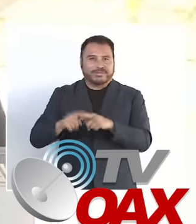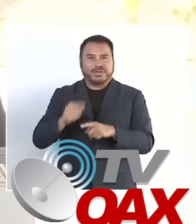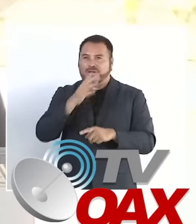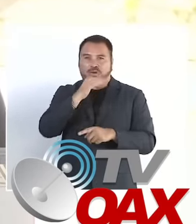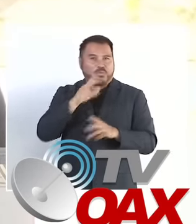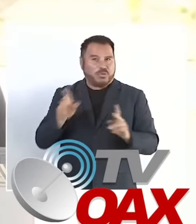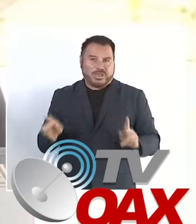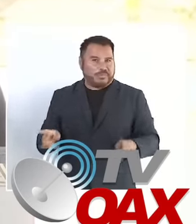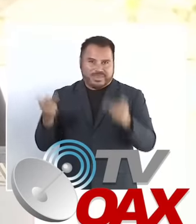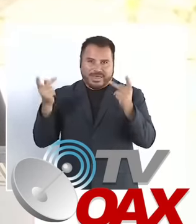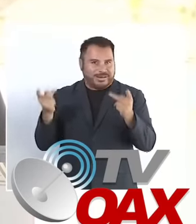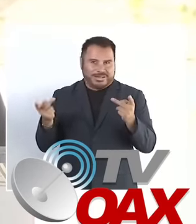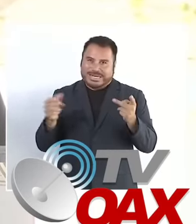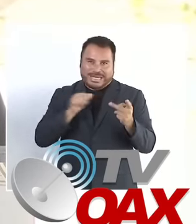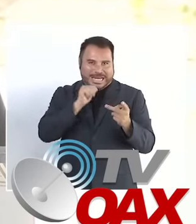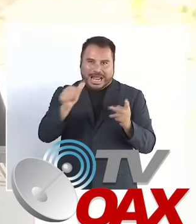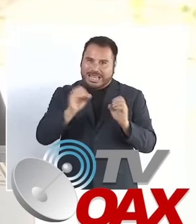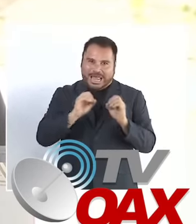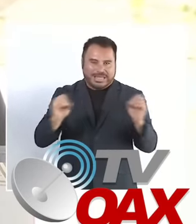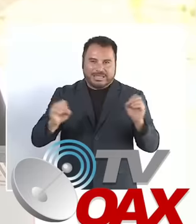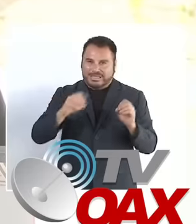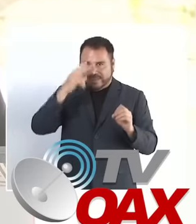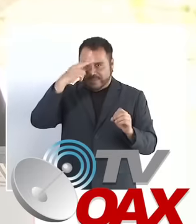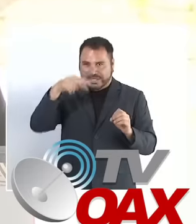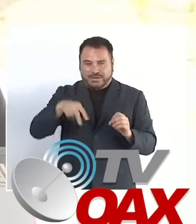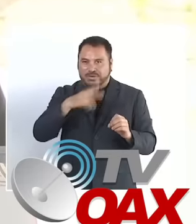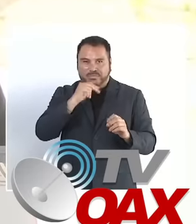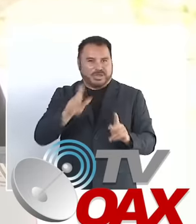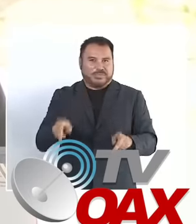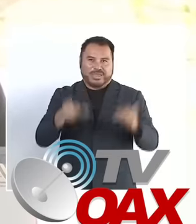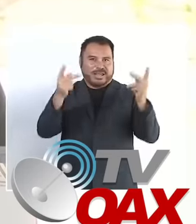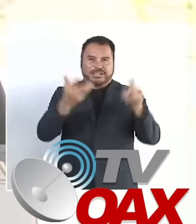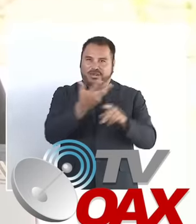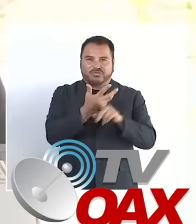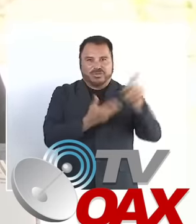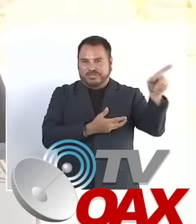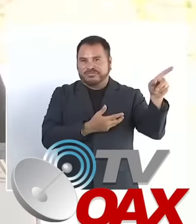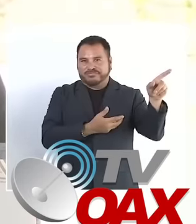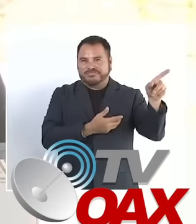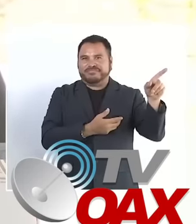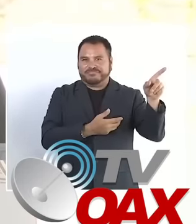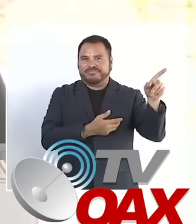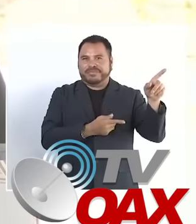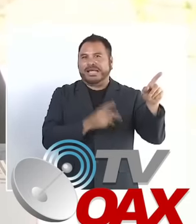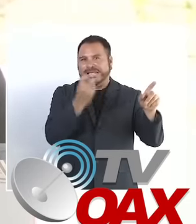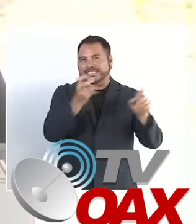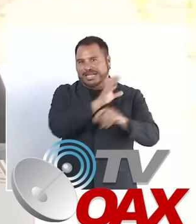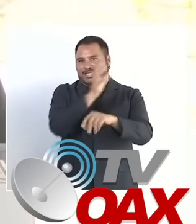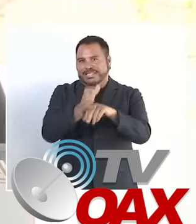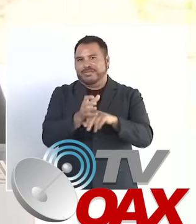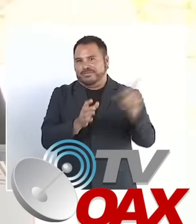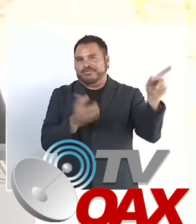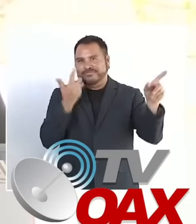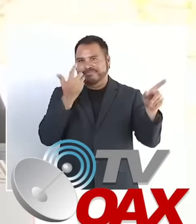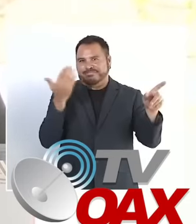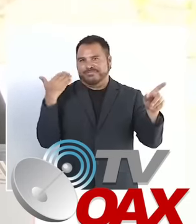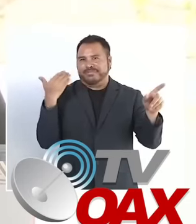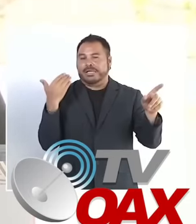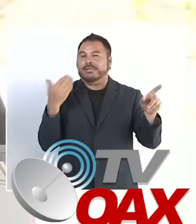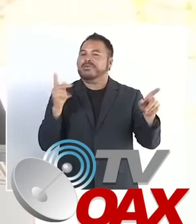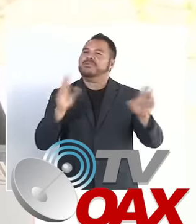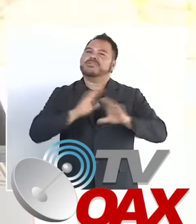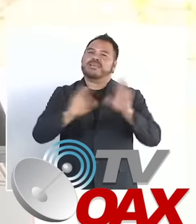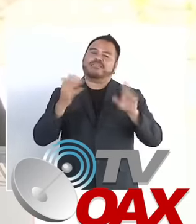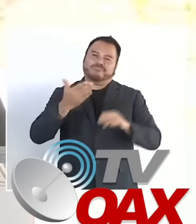ni pescados ni mariscos de México en Estados Unidos. Eso fue lo que ya